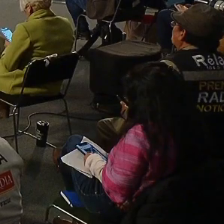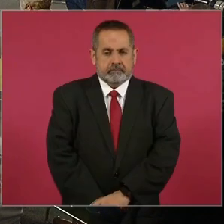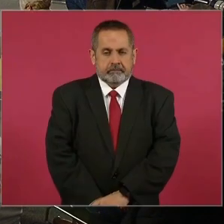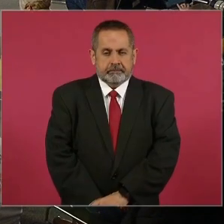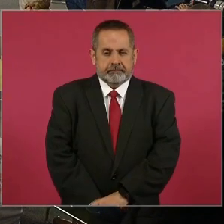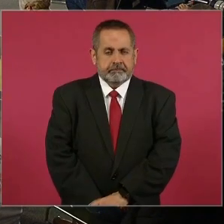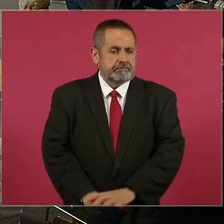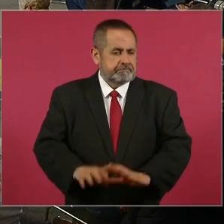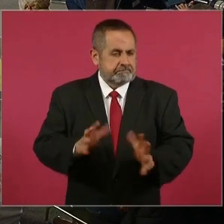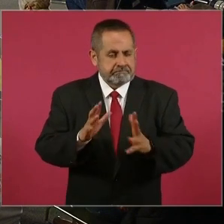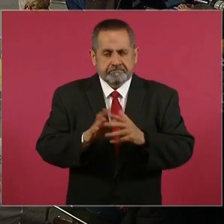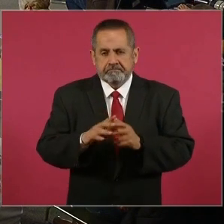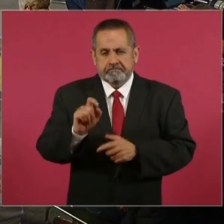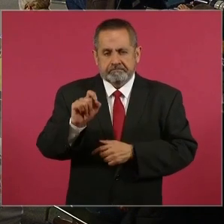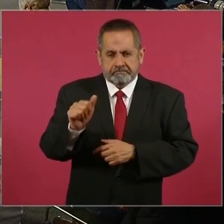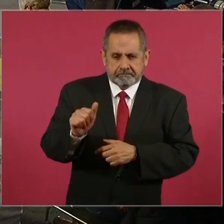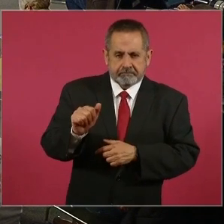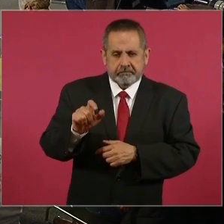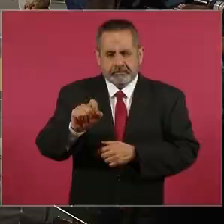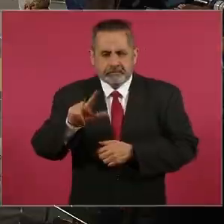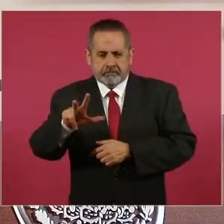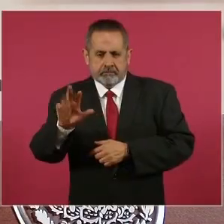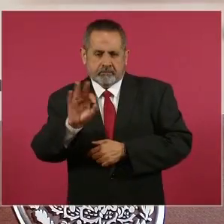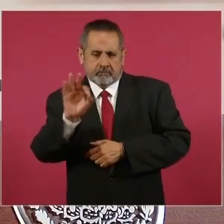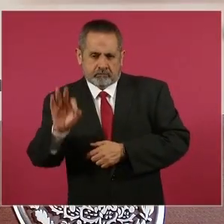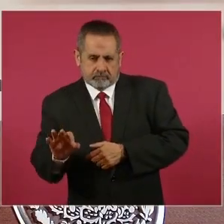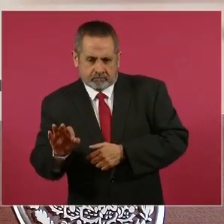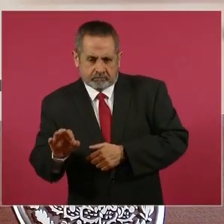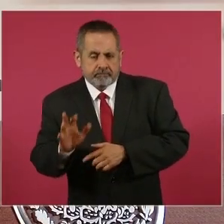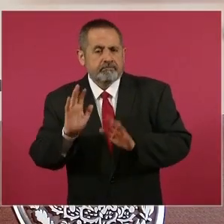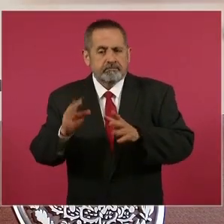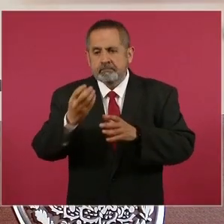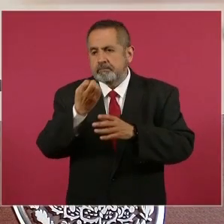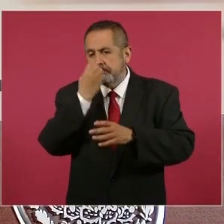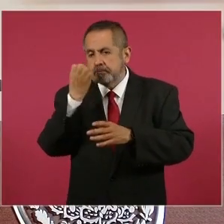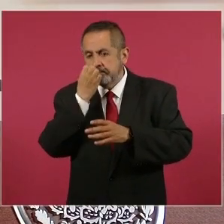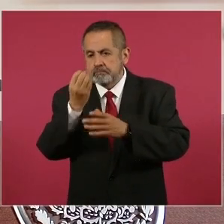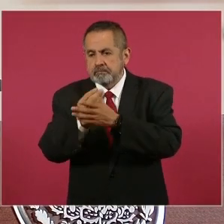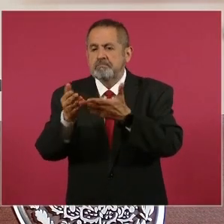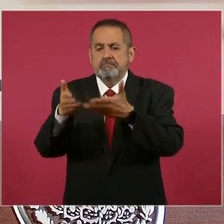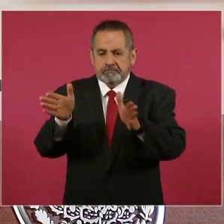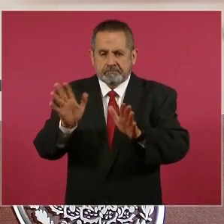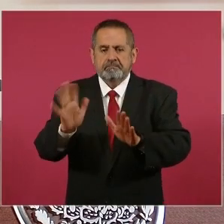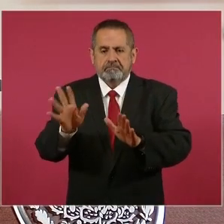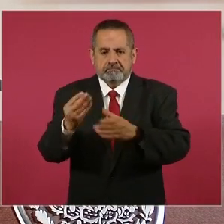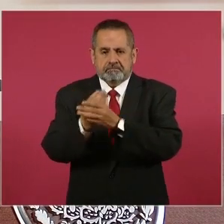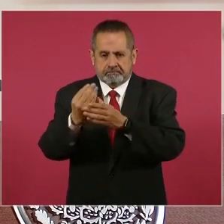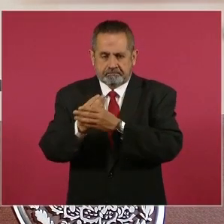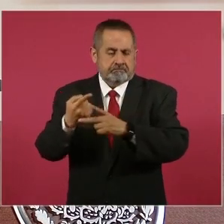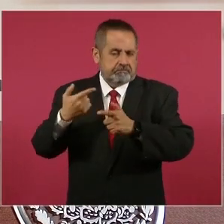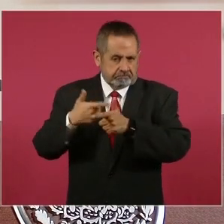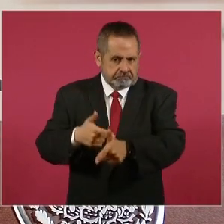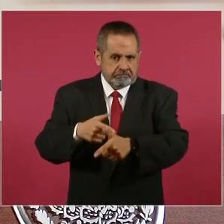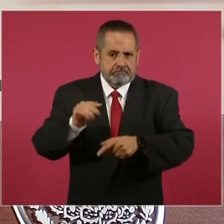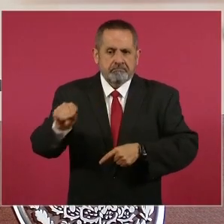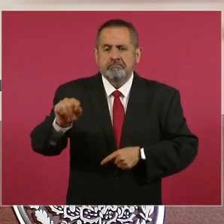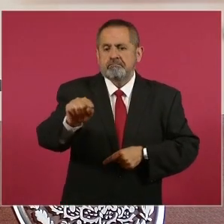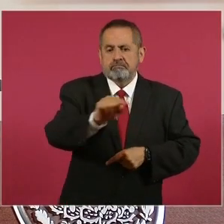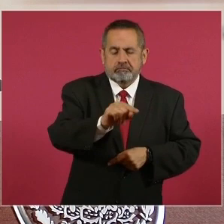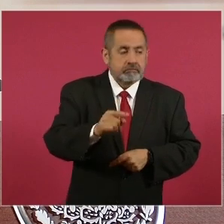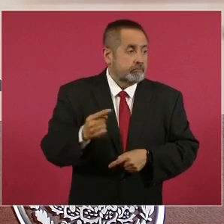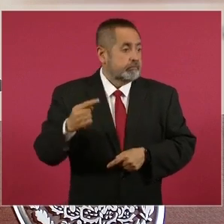de escuelas en donde hay clases y vamos a trabajar para